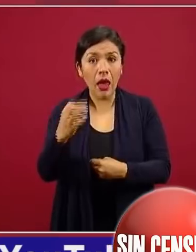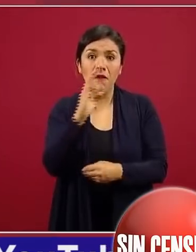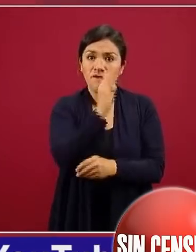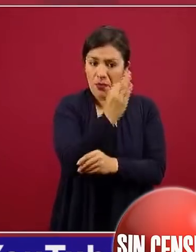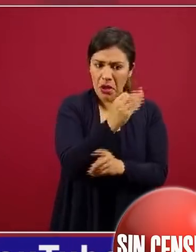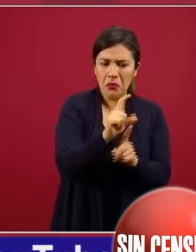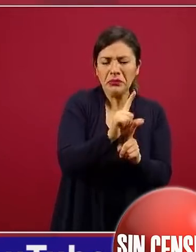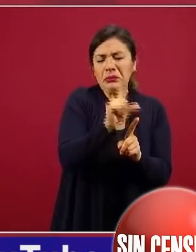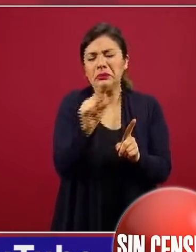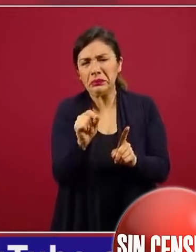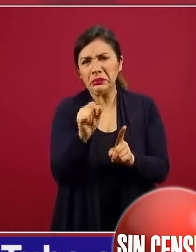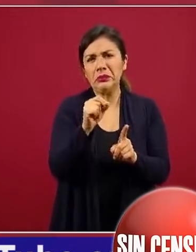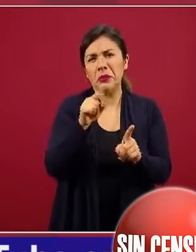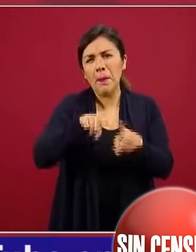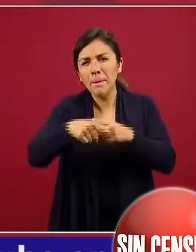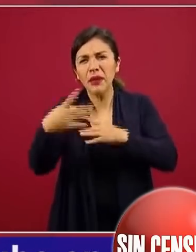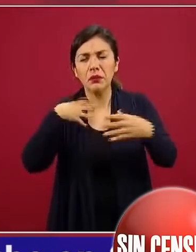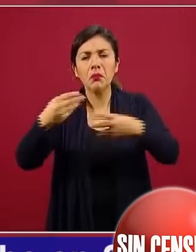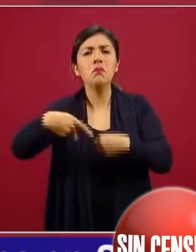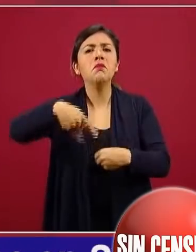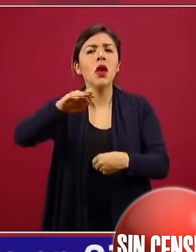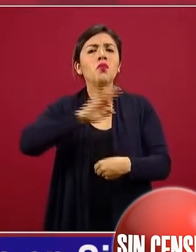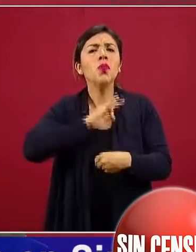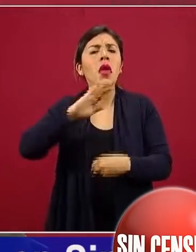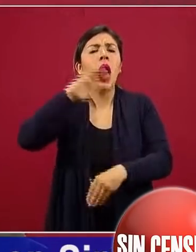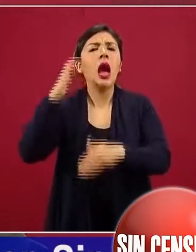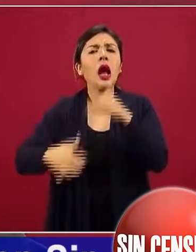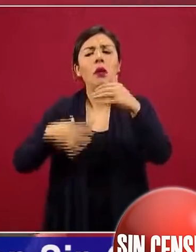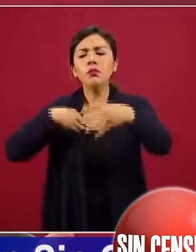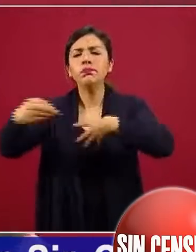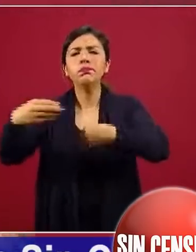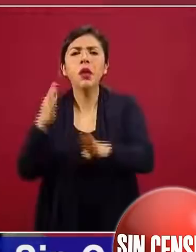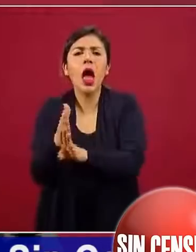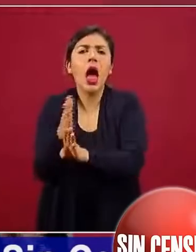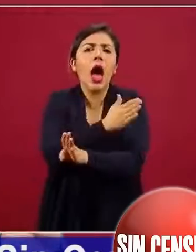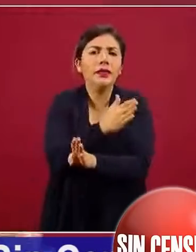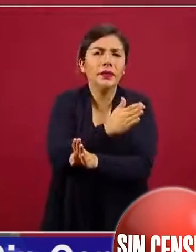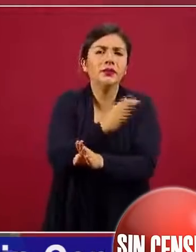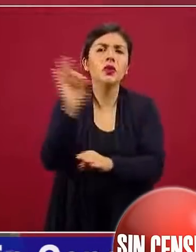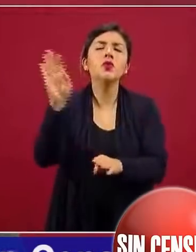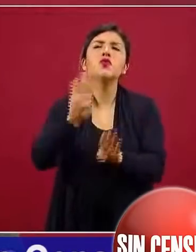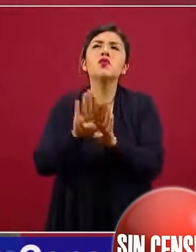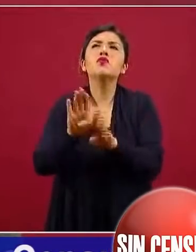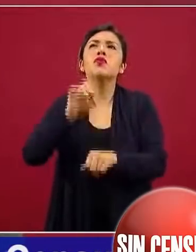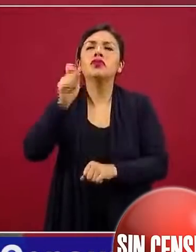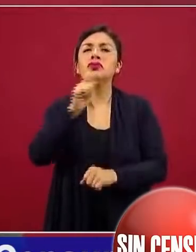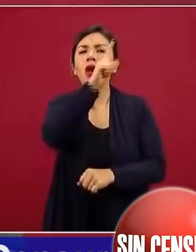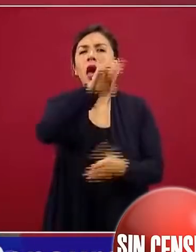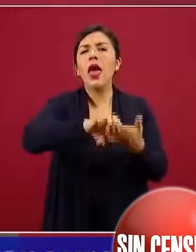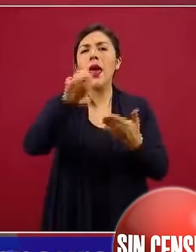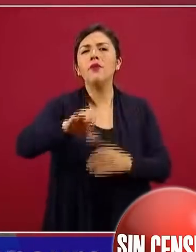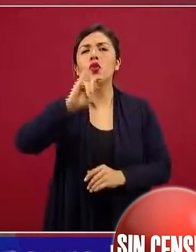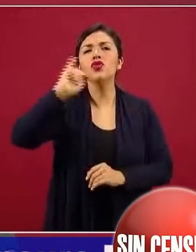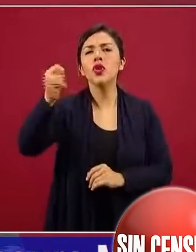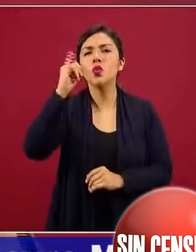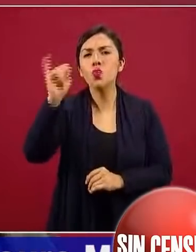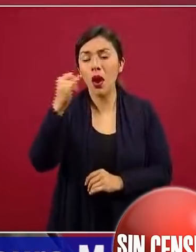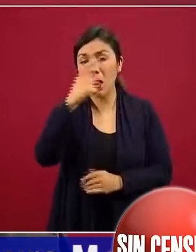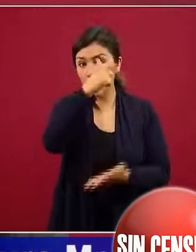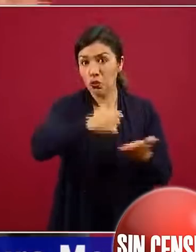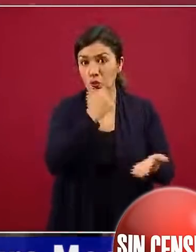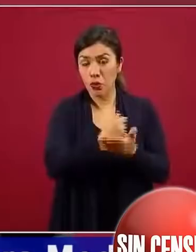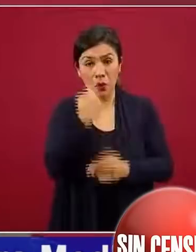febrero, pueden agotar su transmisión antes. Es el caso de Tijuana, ciudad en la